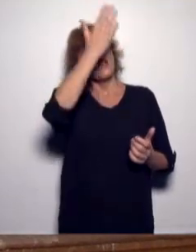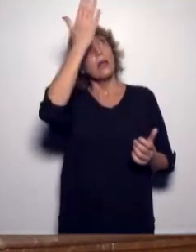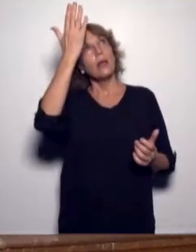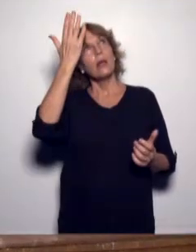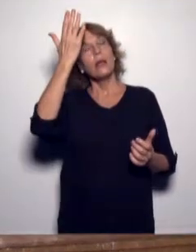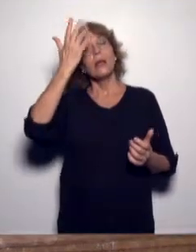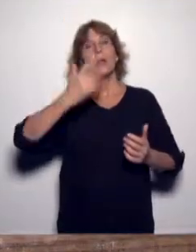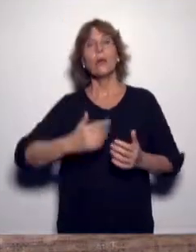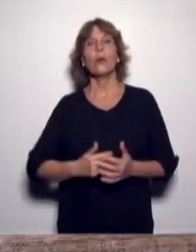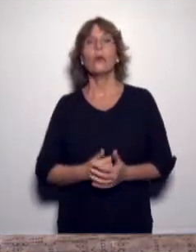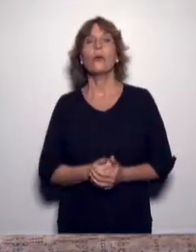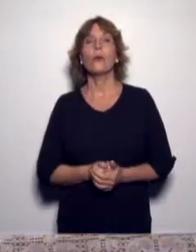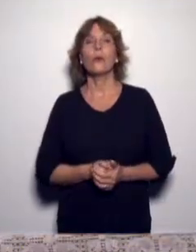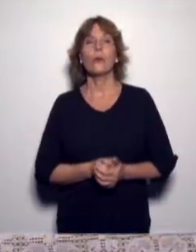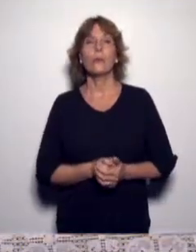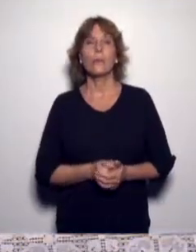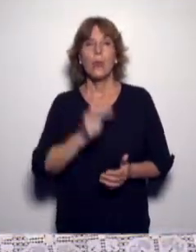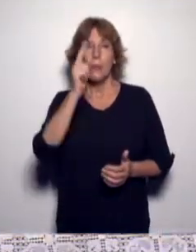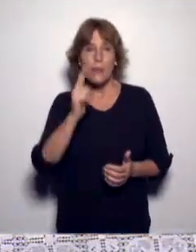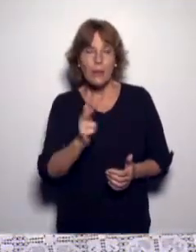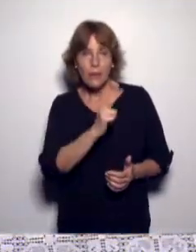Hosana en el cielo,